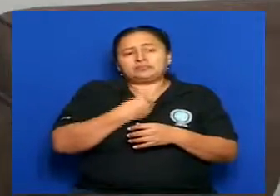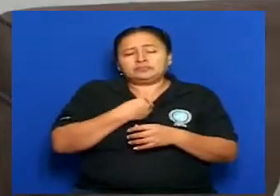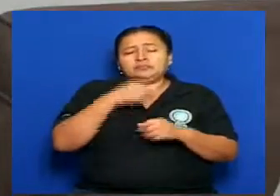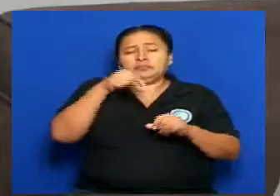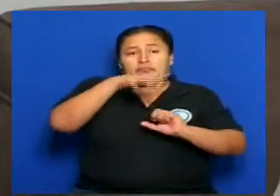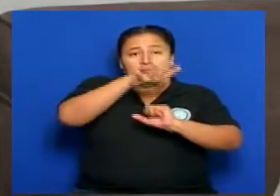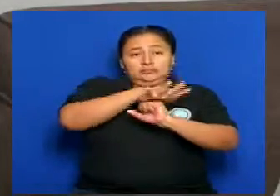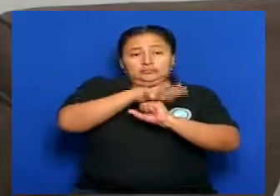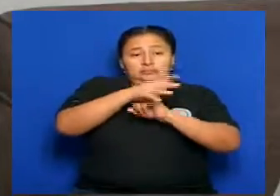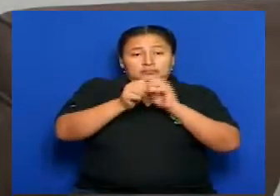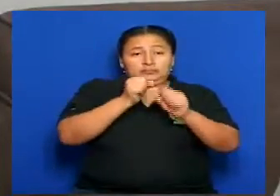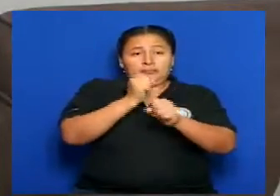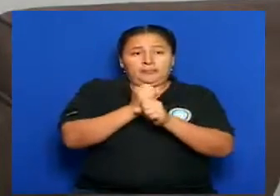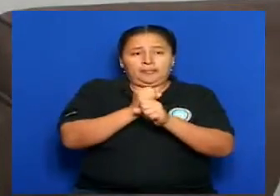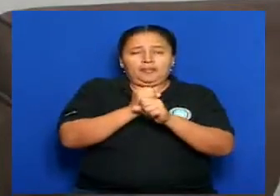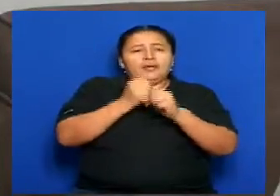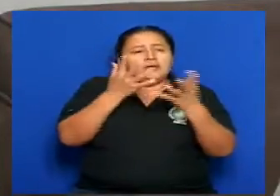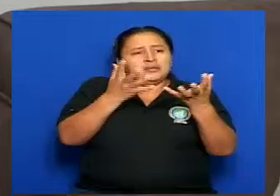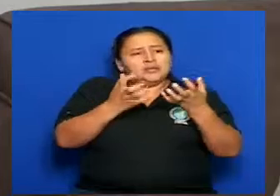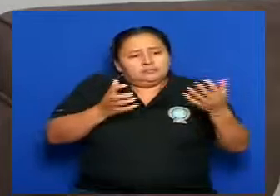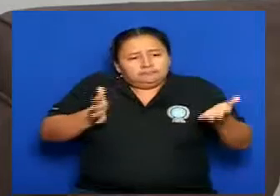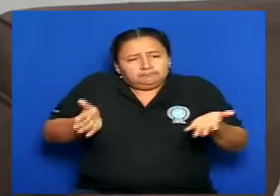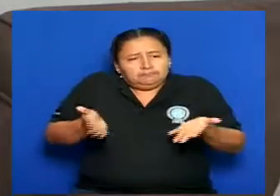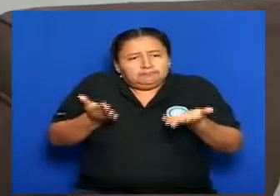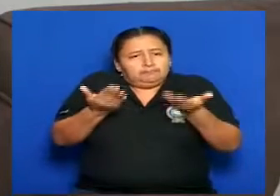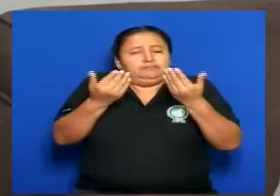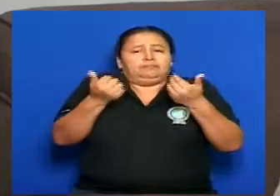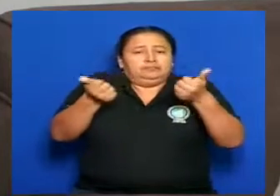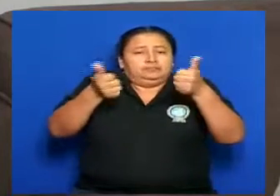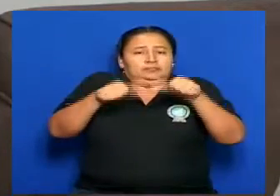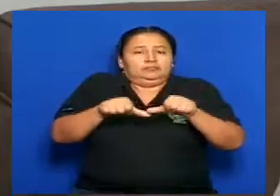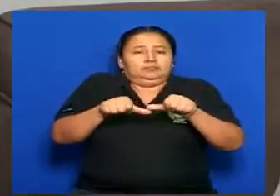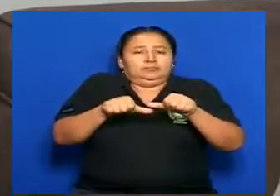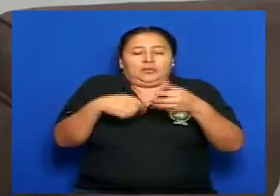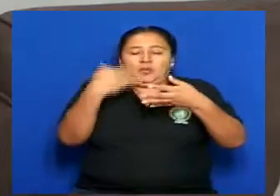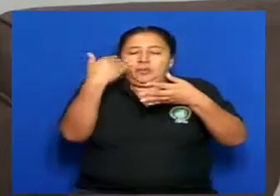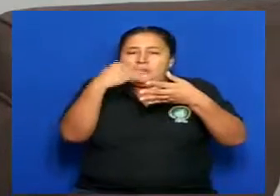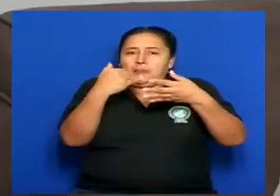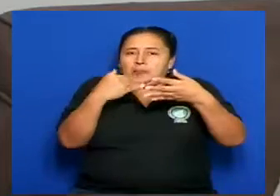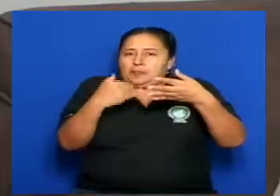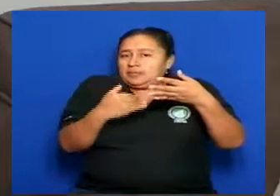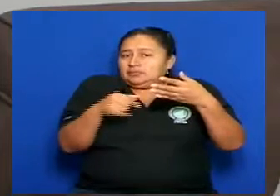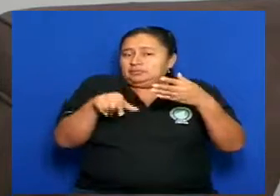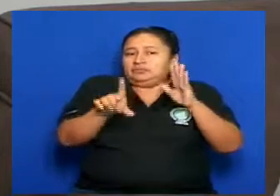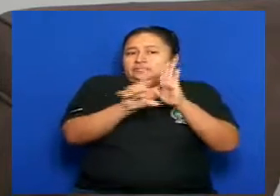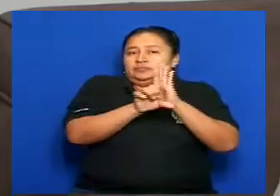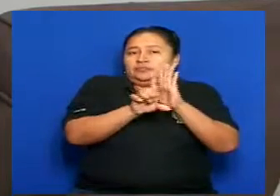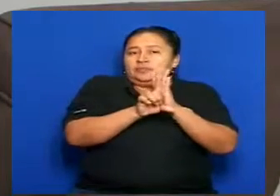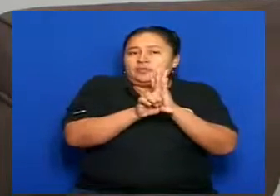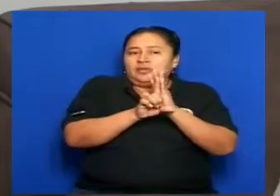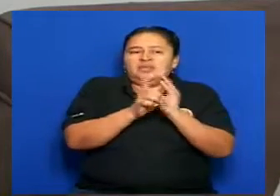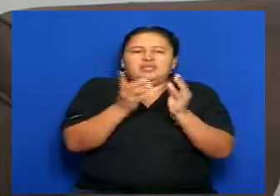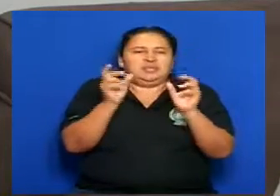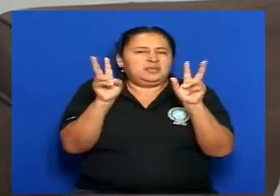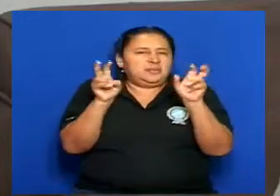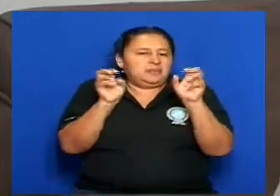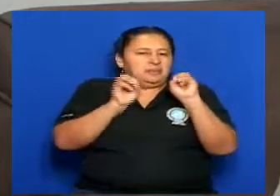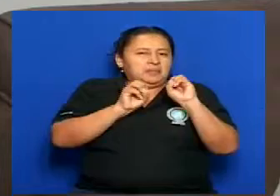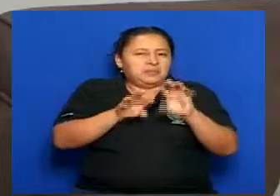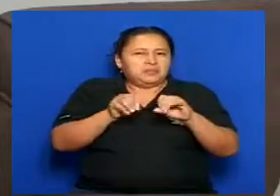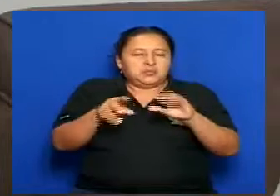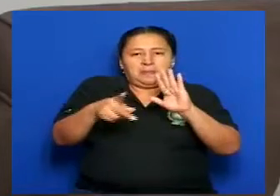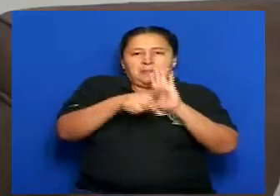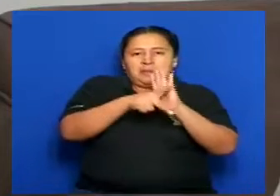este año al impulso de la aprobación en lo particular de la ley d residuos sólidos peligrosos